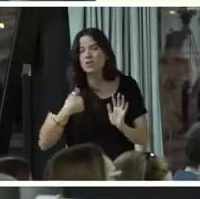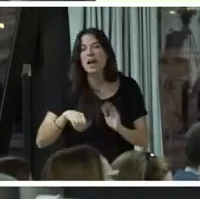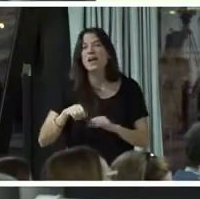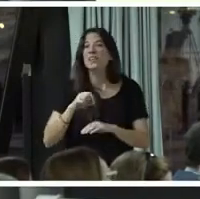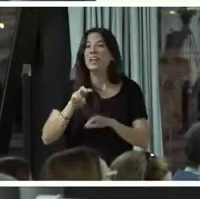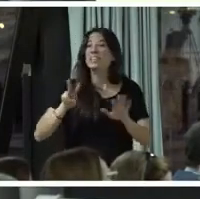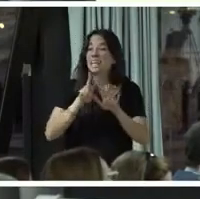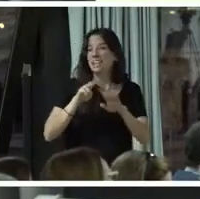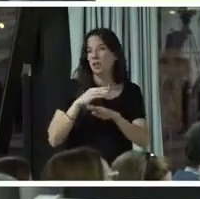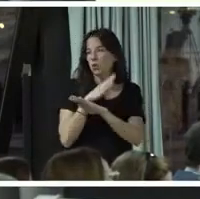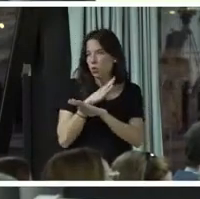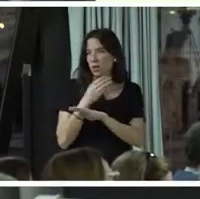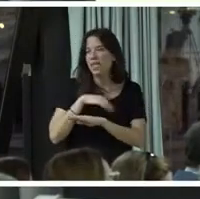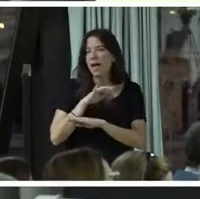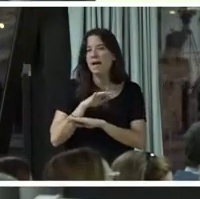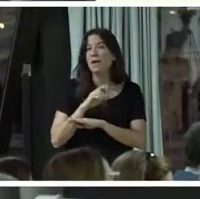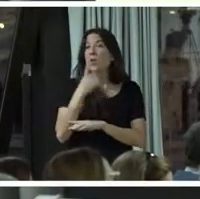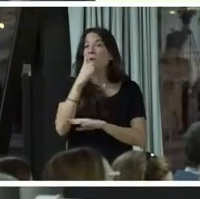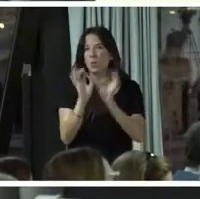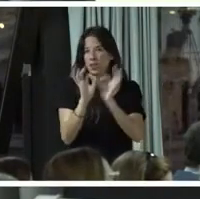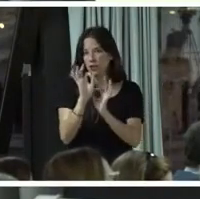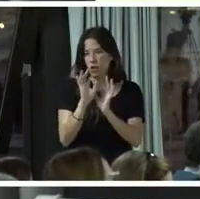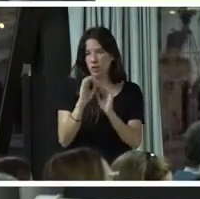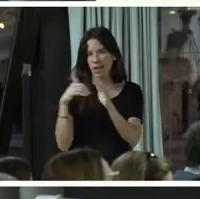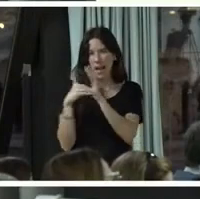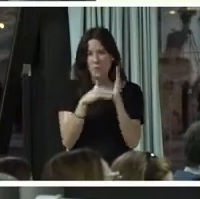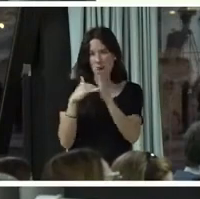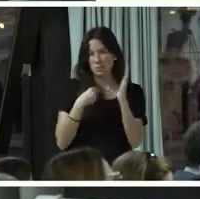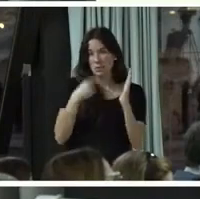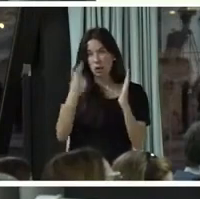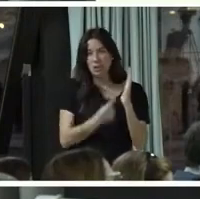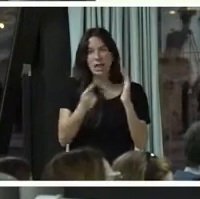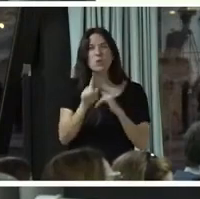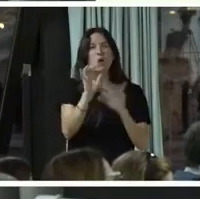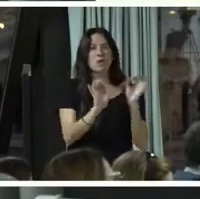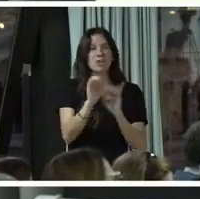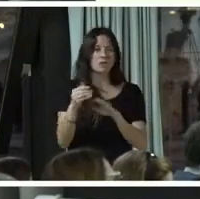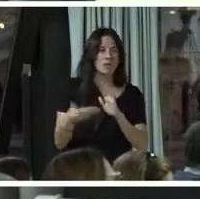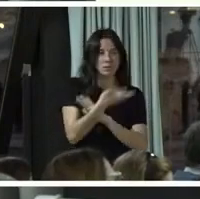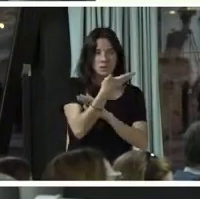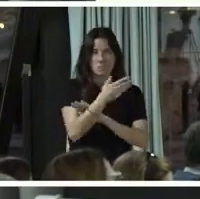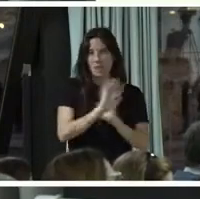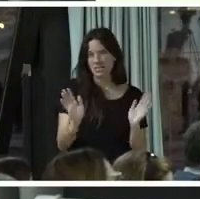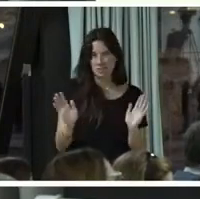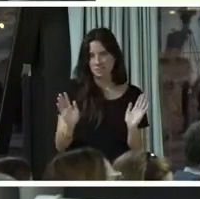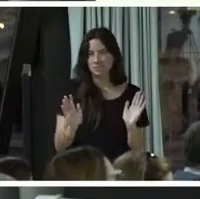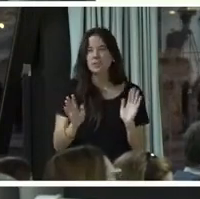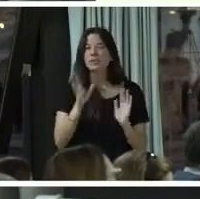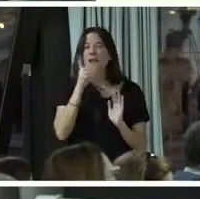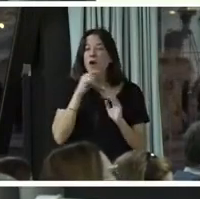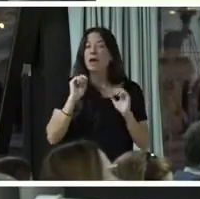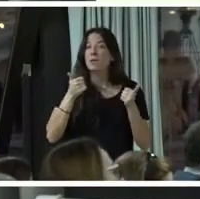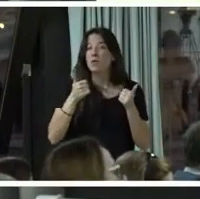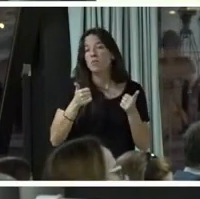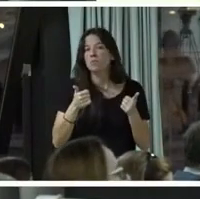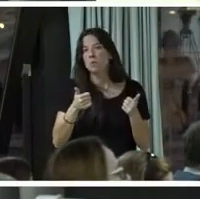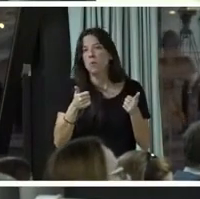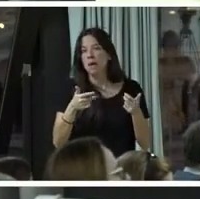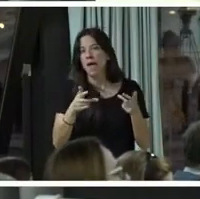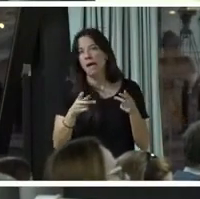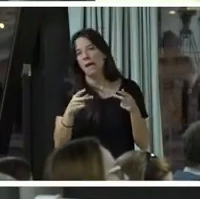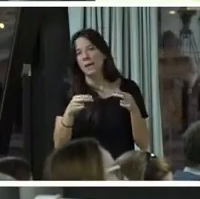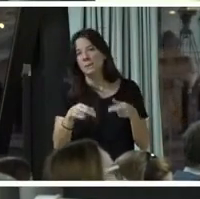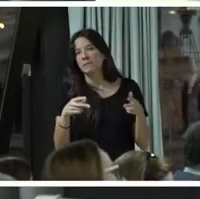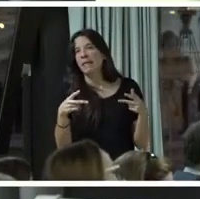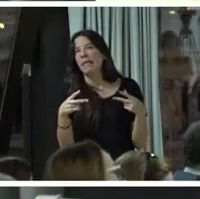1% de esos camiones hasta el la semana pasada hasta el jueves cuando empezó la La tregua que sí están entrando más camiones pero no